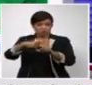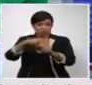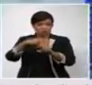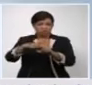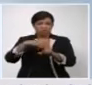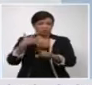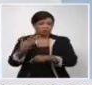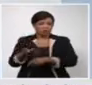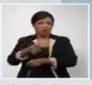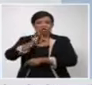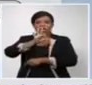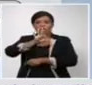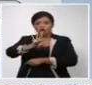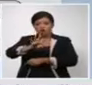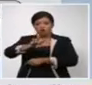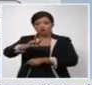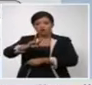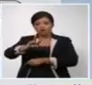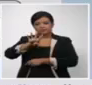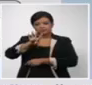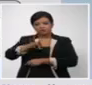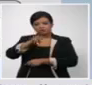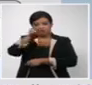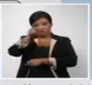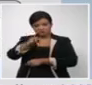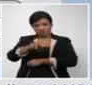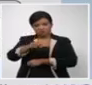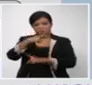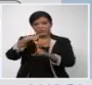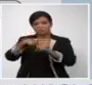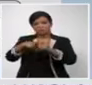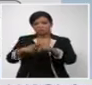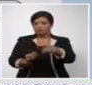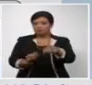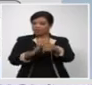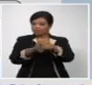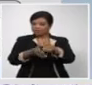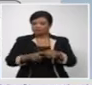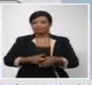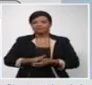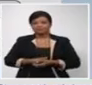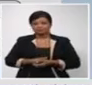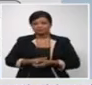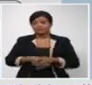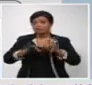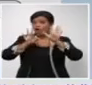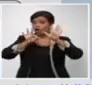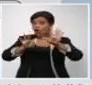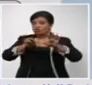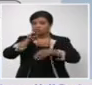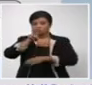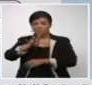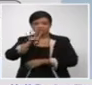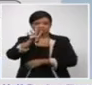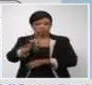824 resultaron positivas, que se corresponden con 824